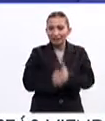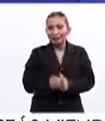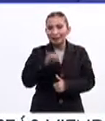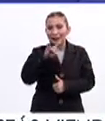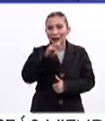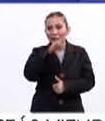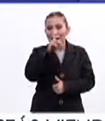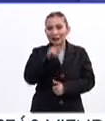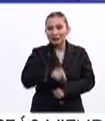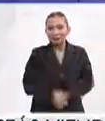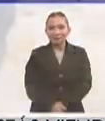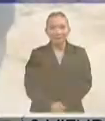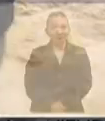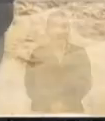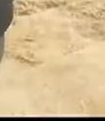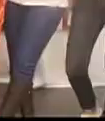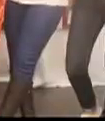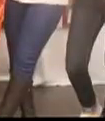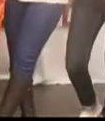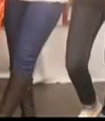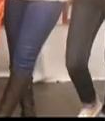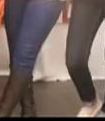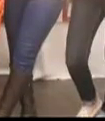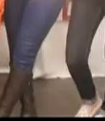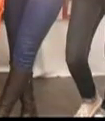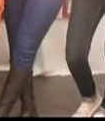vayan, esto es Interfaz.